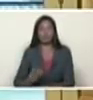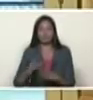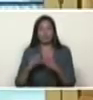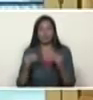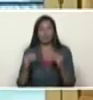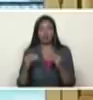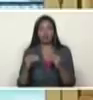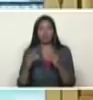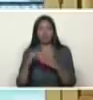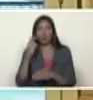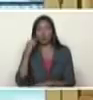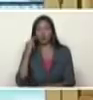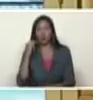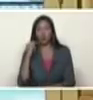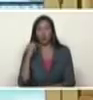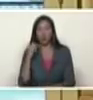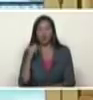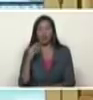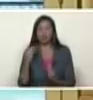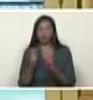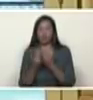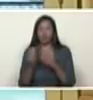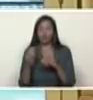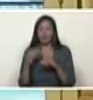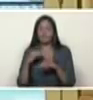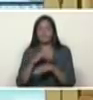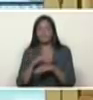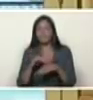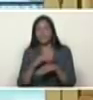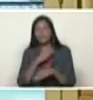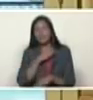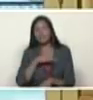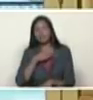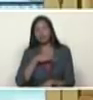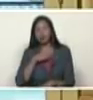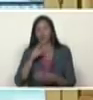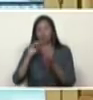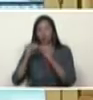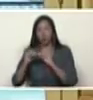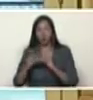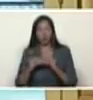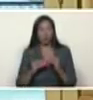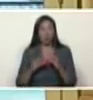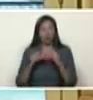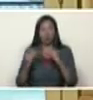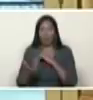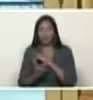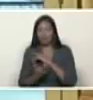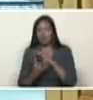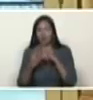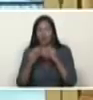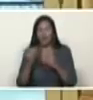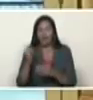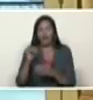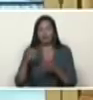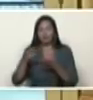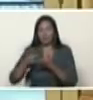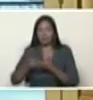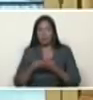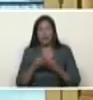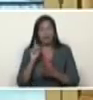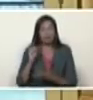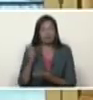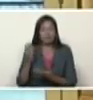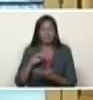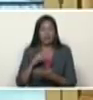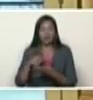vicepresidente Aristóbulo, porque yo quiero que la misión Negra Hipólita mejore toda su capacidad tecnológica, tenga los recursos suficientes